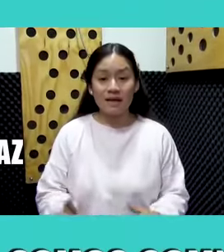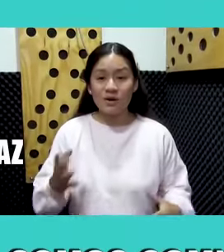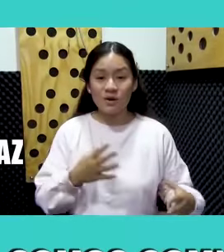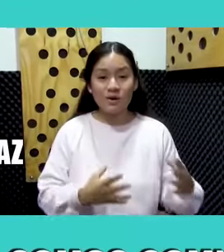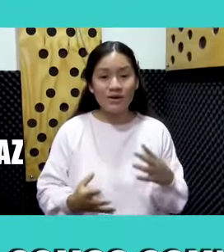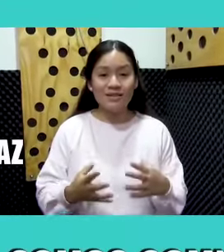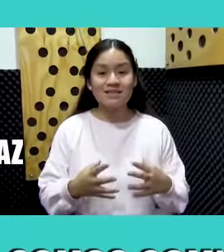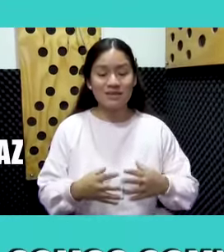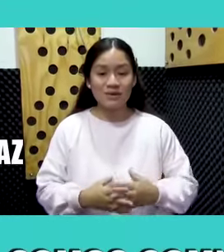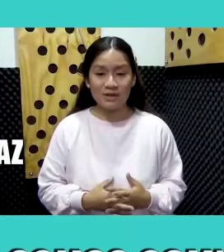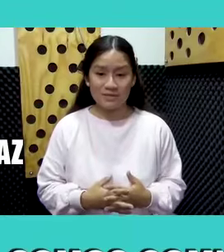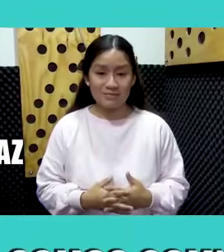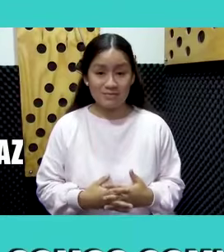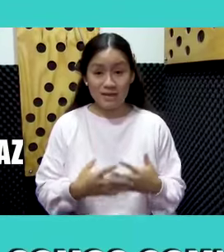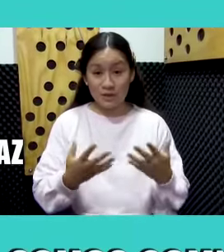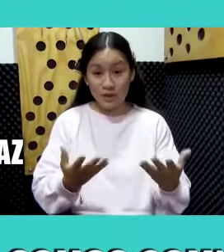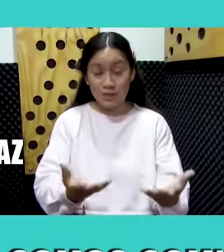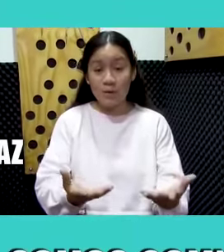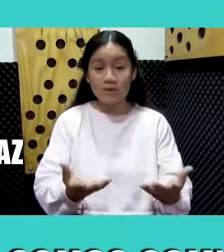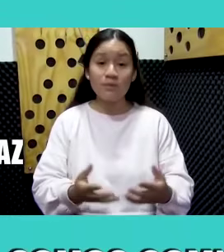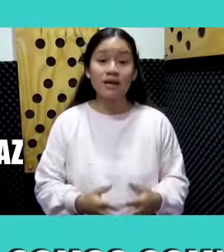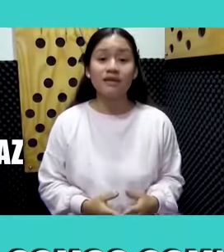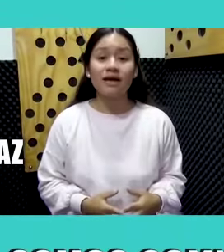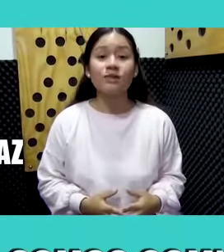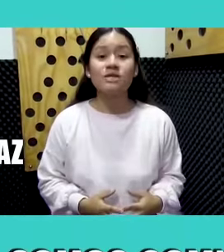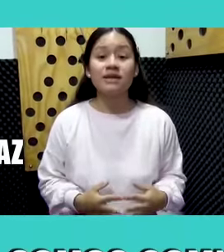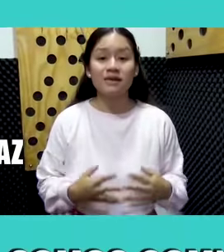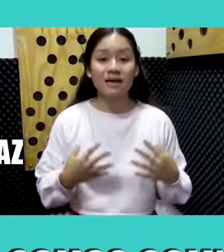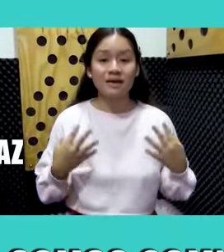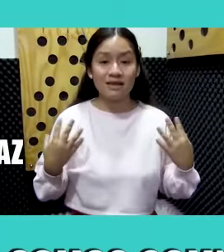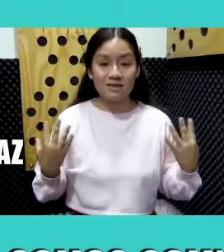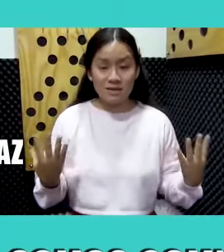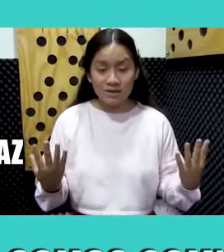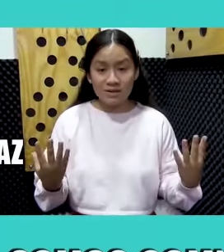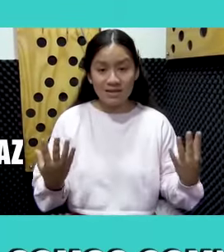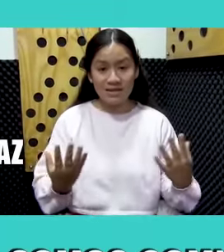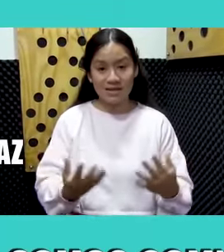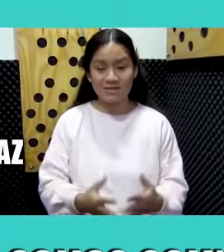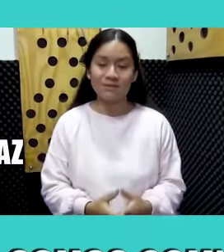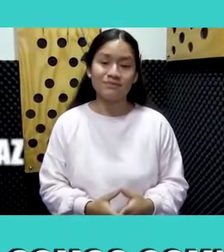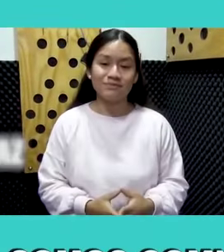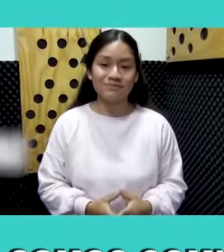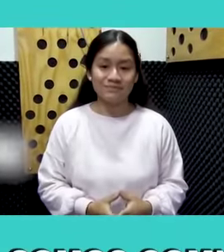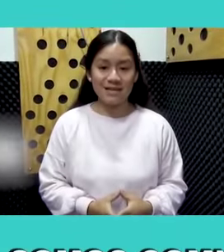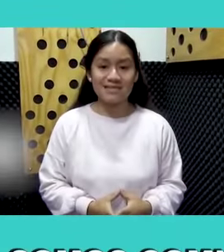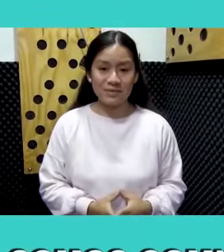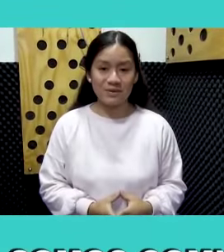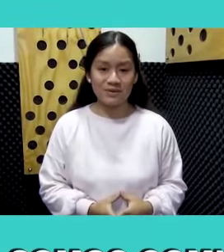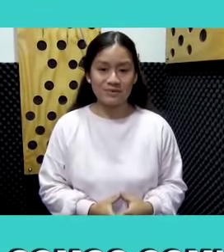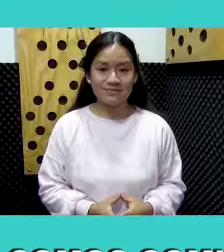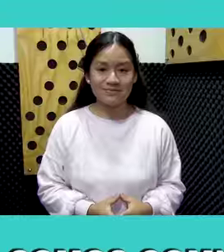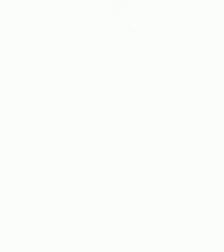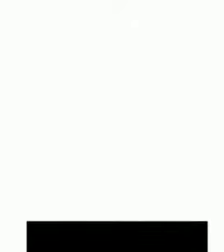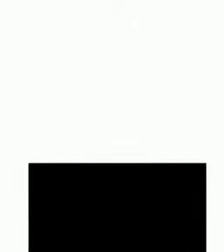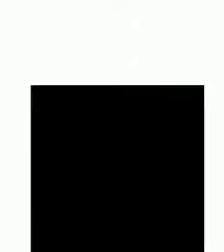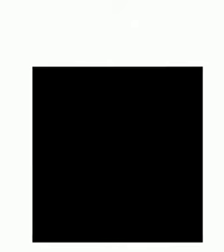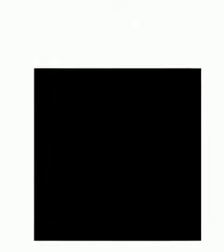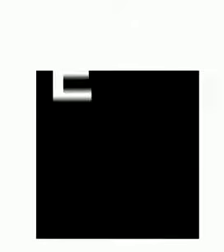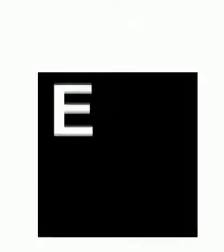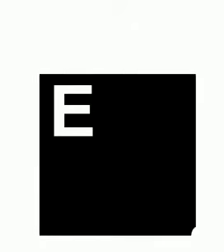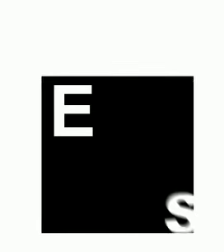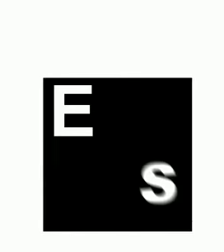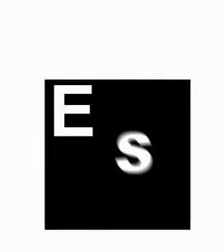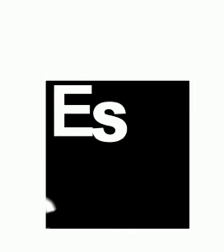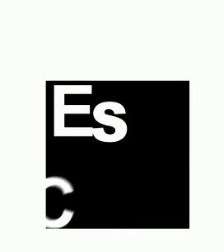esta mezcla de colores y sabores, desde donde hemos puesto en práctica nuestra imaginación y creación. ¡Hasta pronto!